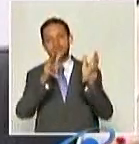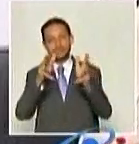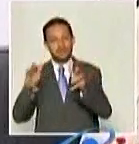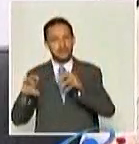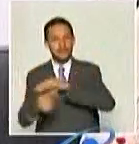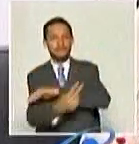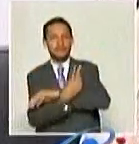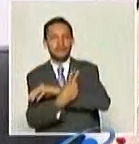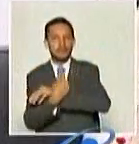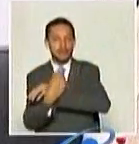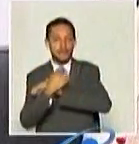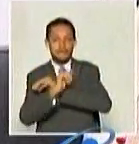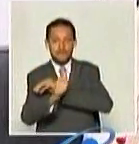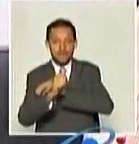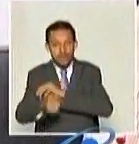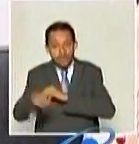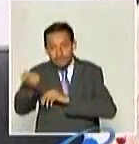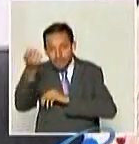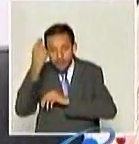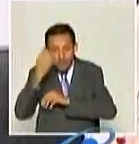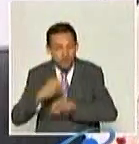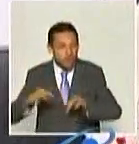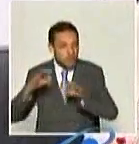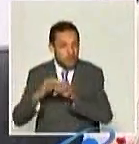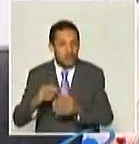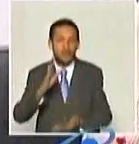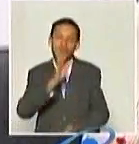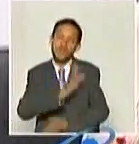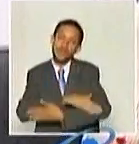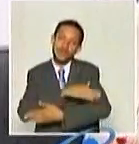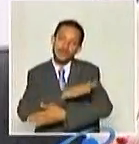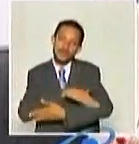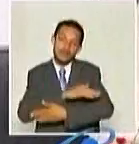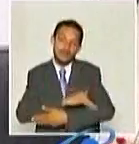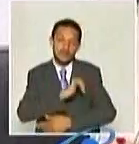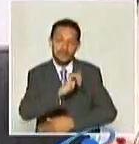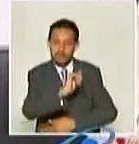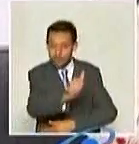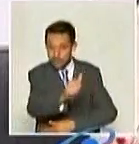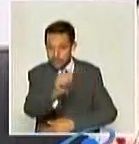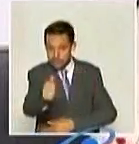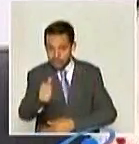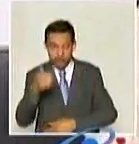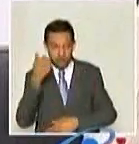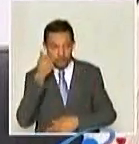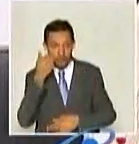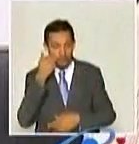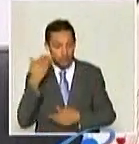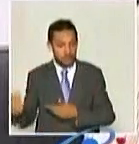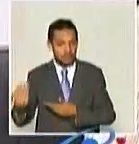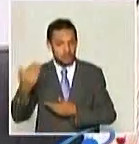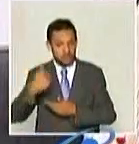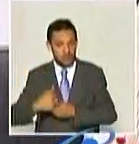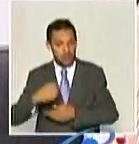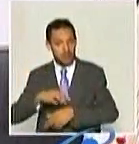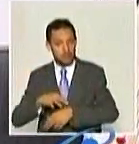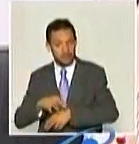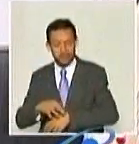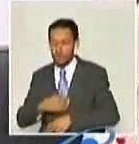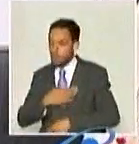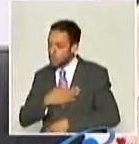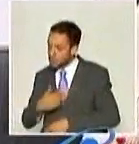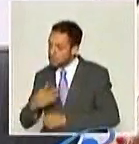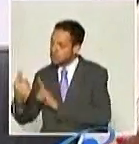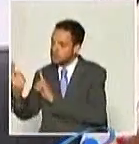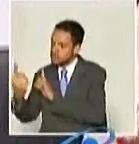estas modificaciones en el estilo de vida. Ya cuando la persona llega a la enfermedad, nosotros lo atendemos con mucho amor y con mucho gusto,